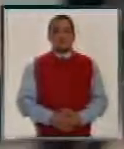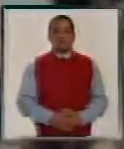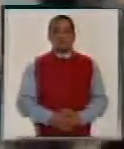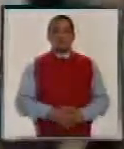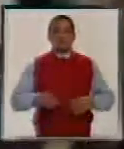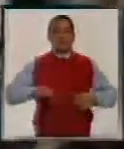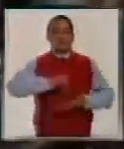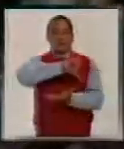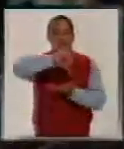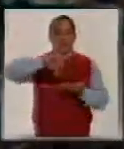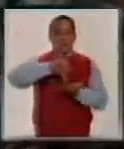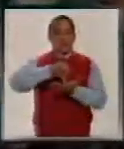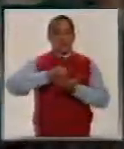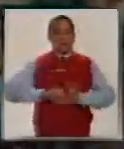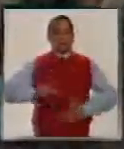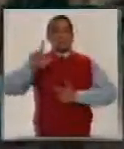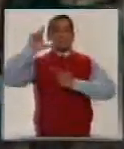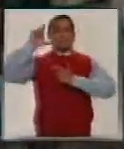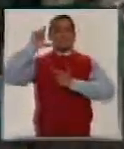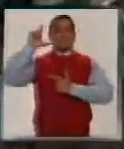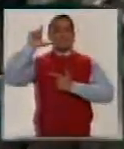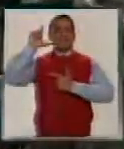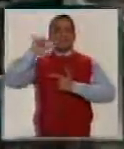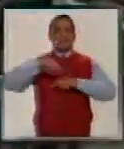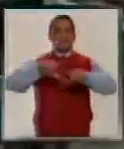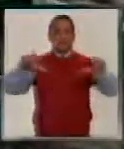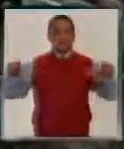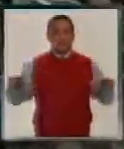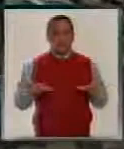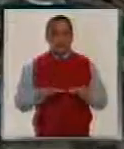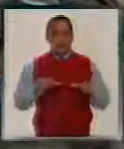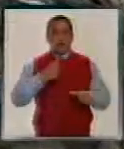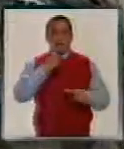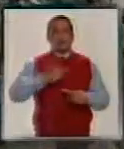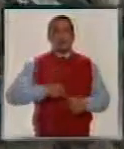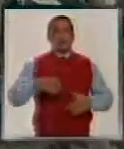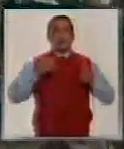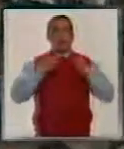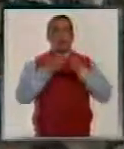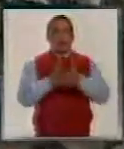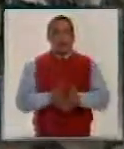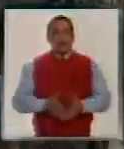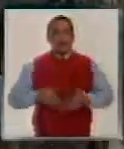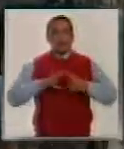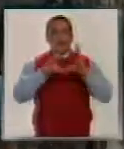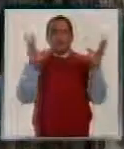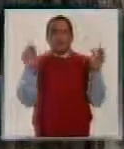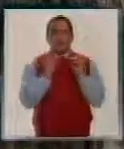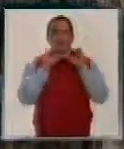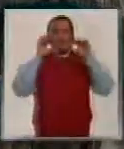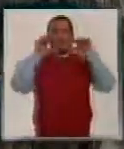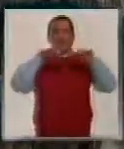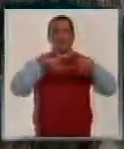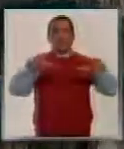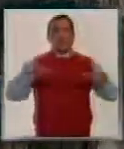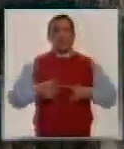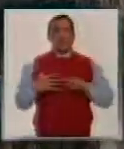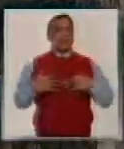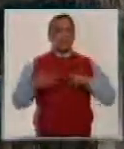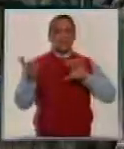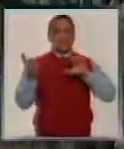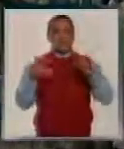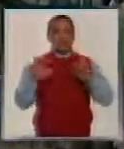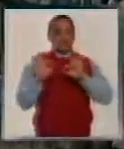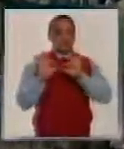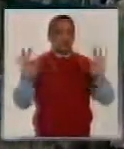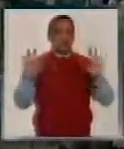En la Plaza Cáceres del Cuartel General del Ejército, las tropas de la Marina, la Fuerza Aérea y del Ejército se encontraban listos para dar